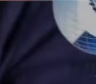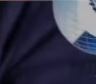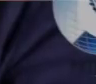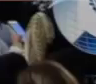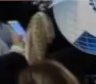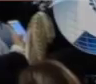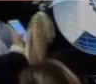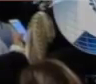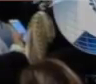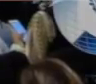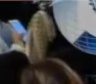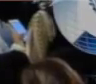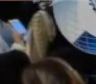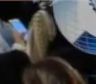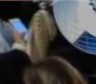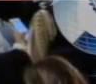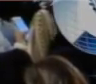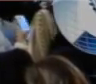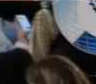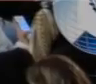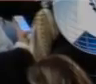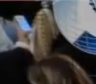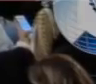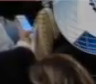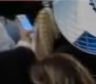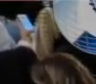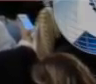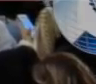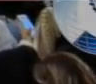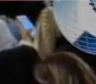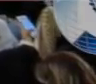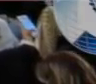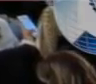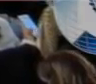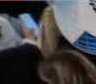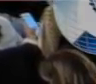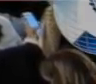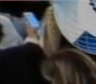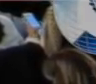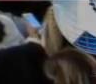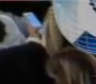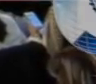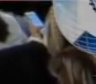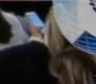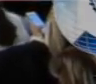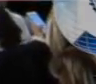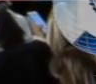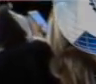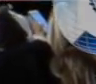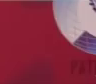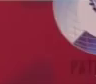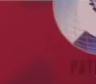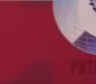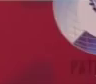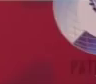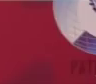aportación. El proyecto lo va a